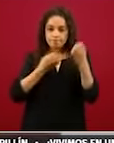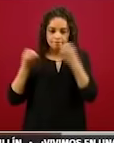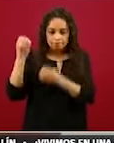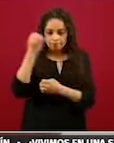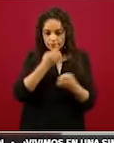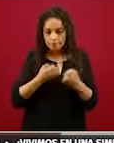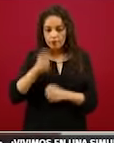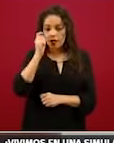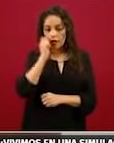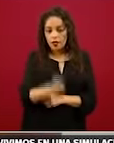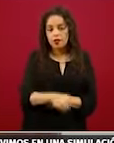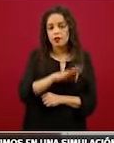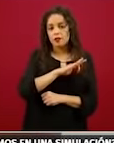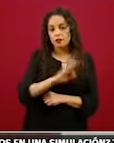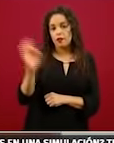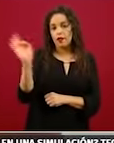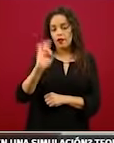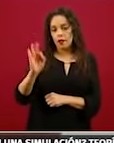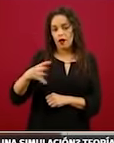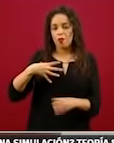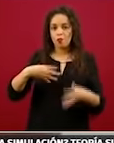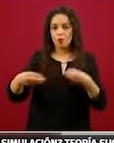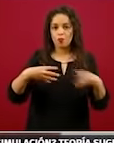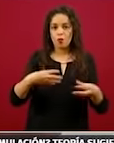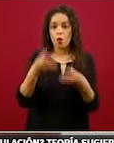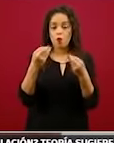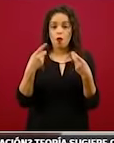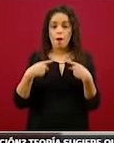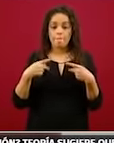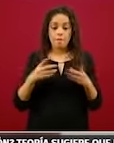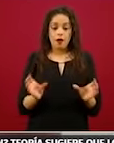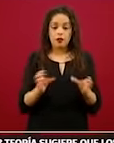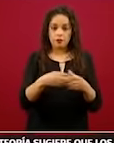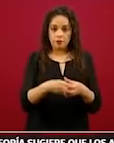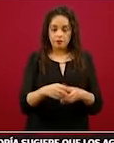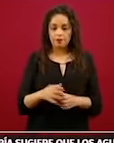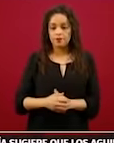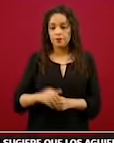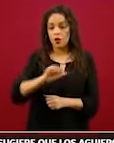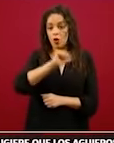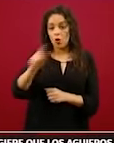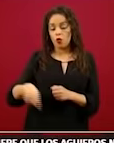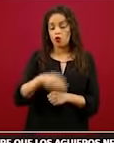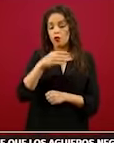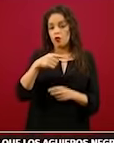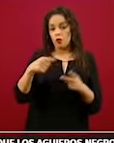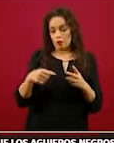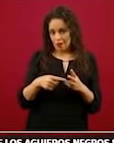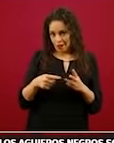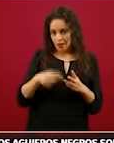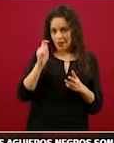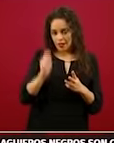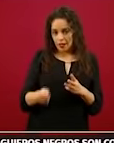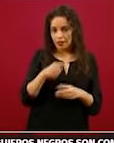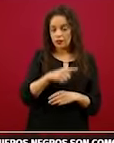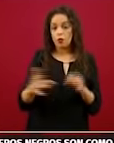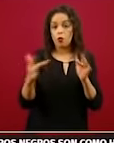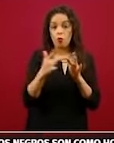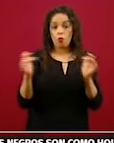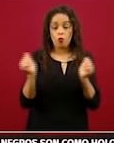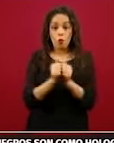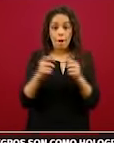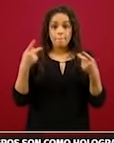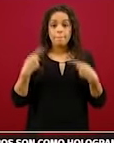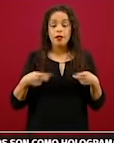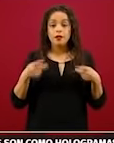transmisión comunitaria. El siguiente es el tipo de ocupación, el contacto cercano, por ejemplo, con personas. Si